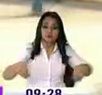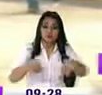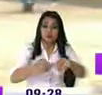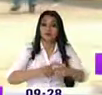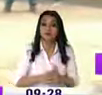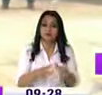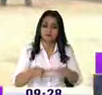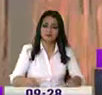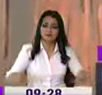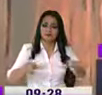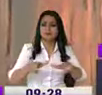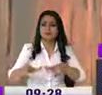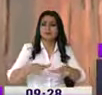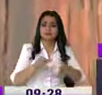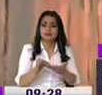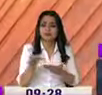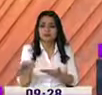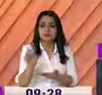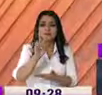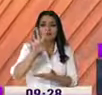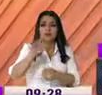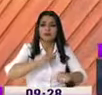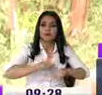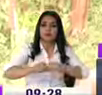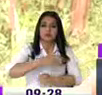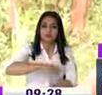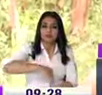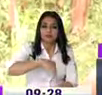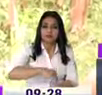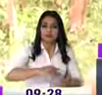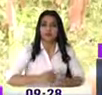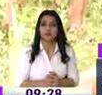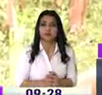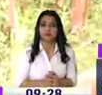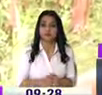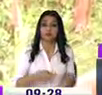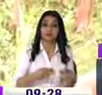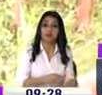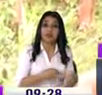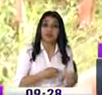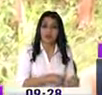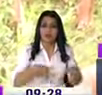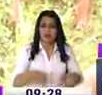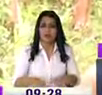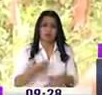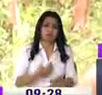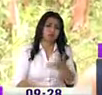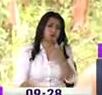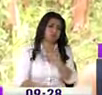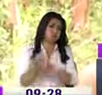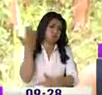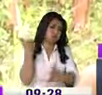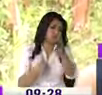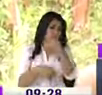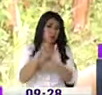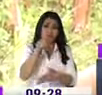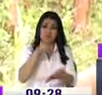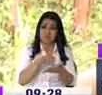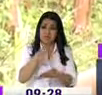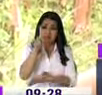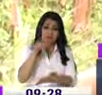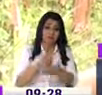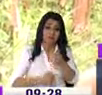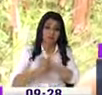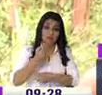Este lugar se encuentra ubicado en el Cantón 24 de Mayo en Manabí. Ya que esta madera se encuentra aquí de hace miles de años y